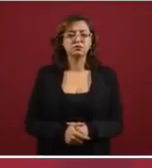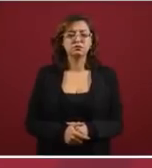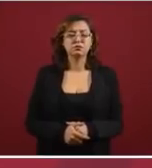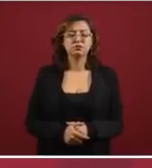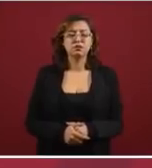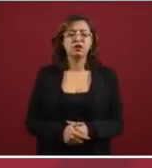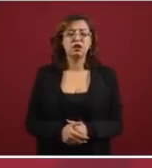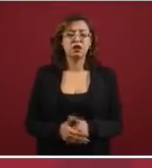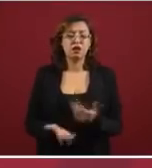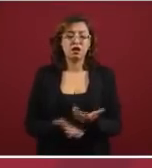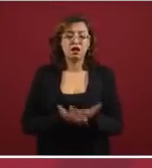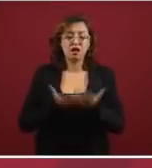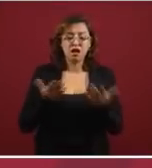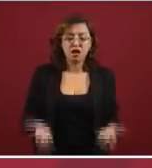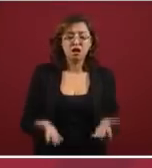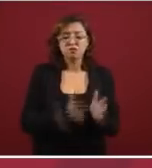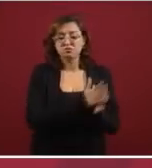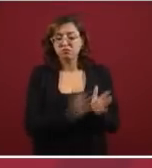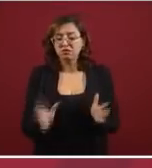Ahora son 36 años